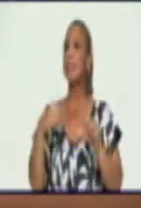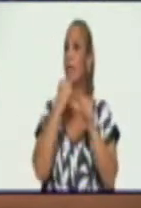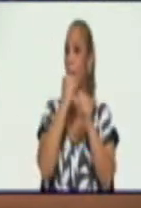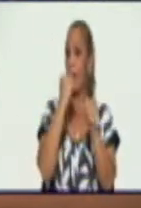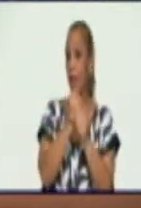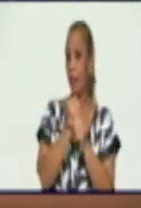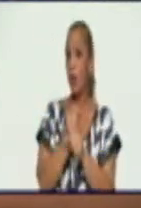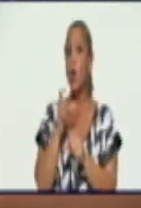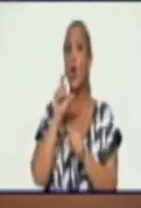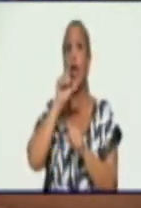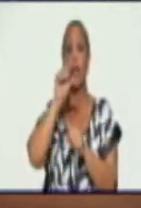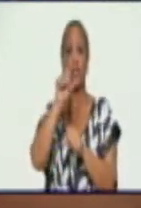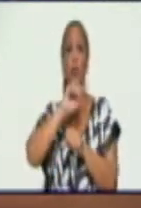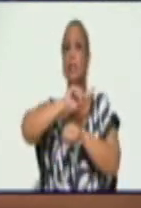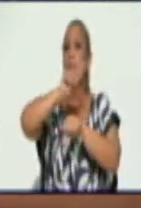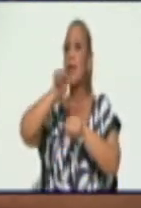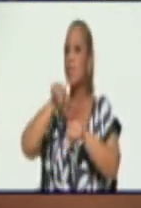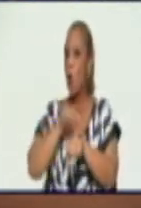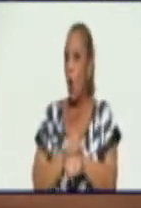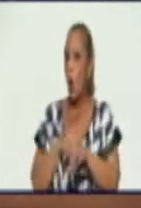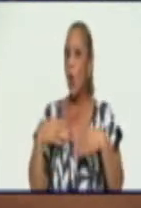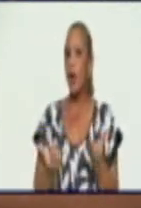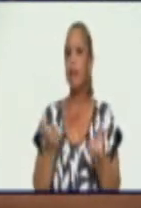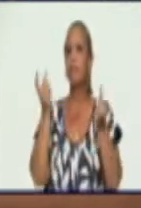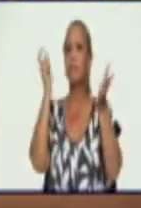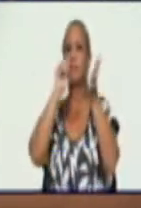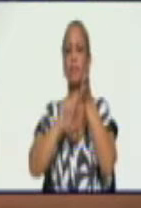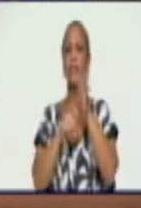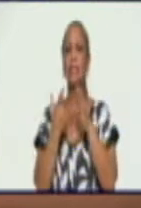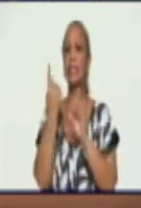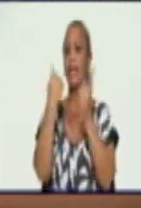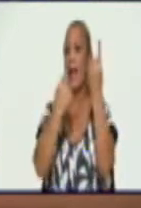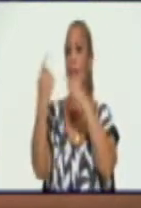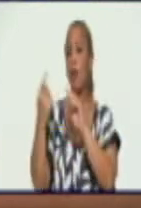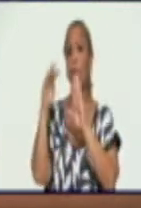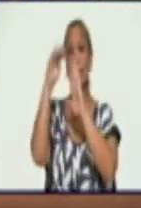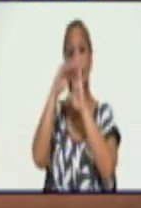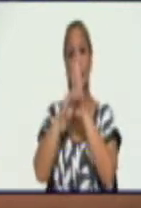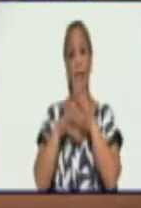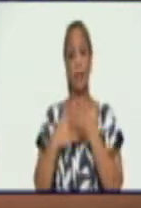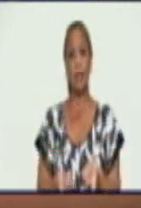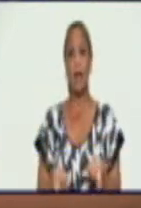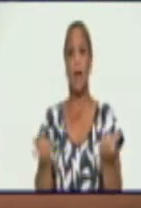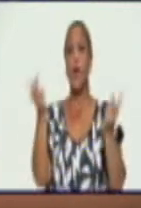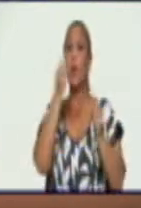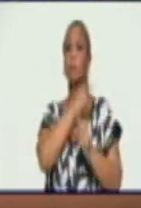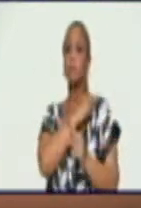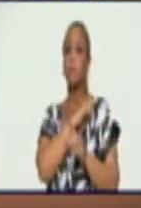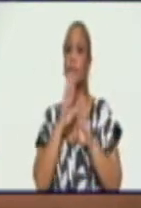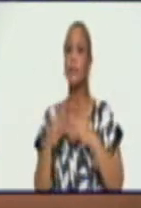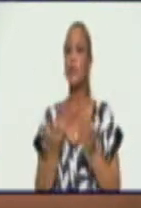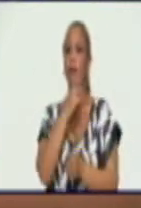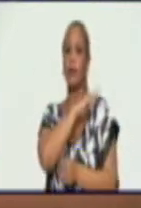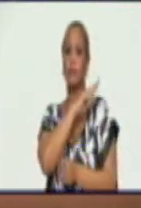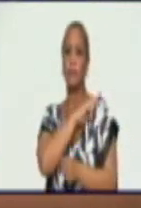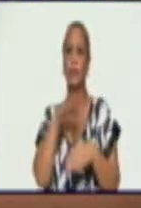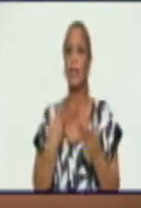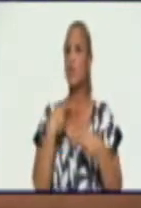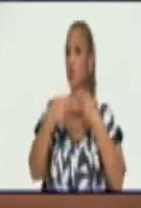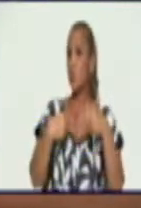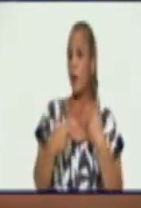en las últimas horas en la conciliación de cada una de estas medidas con los cuadros responsables de su aplicación